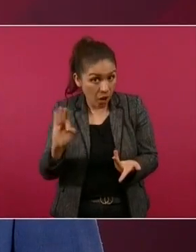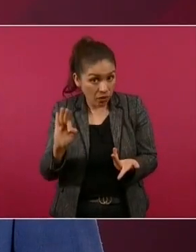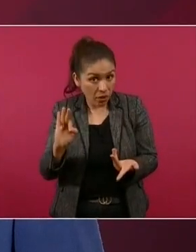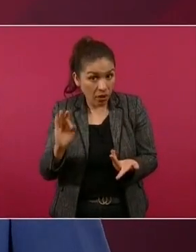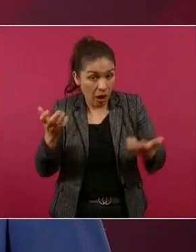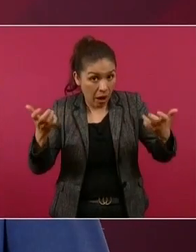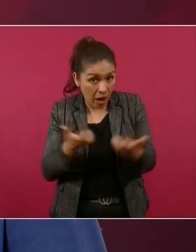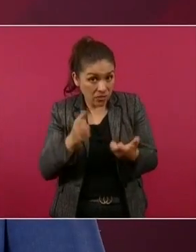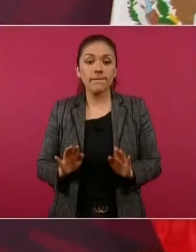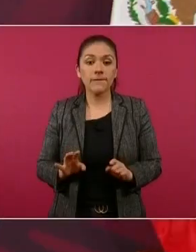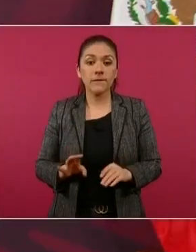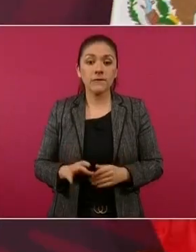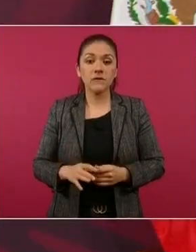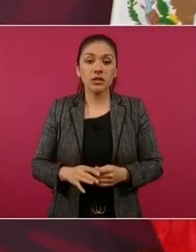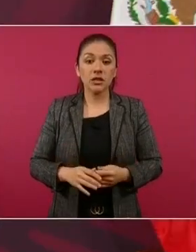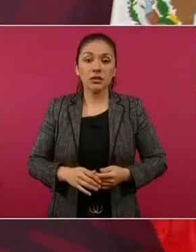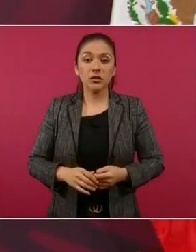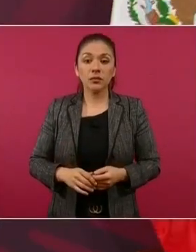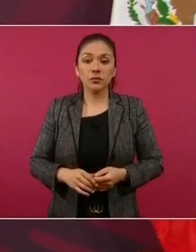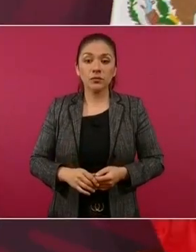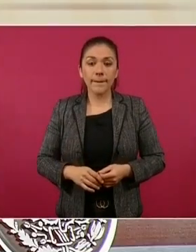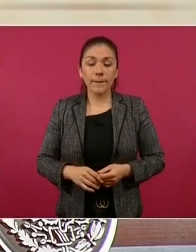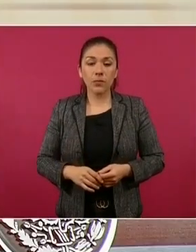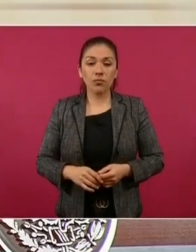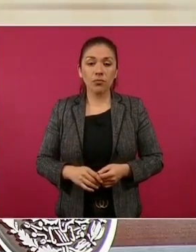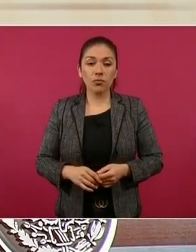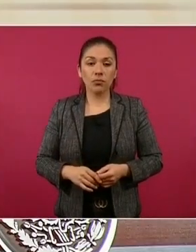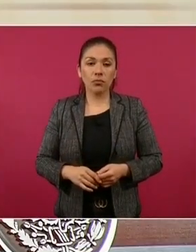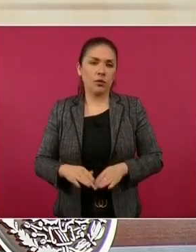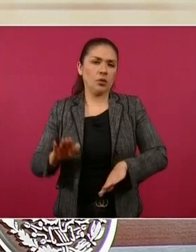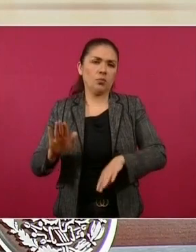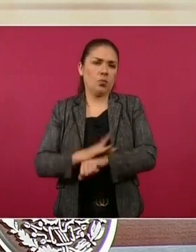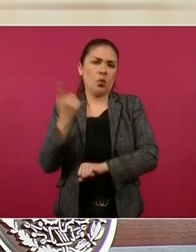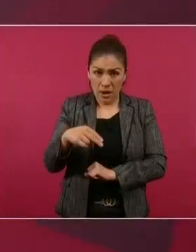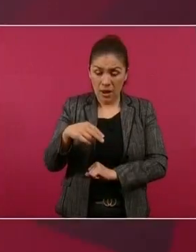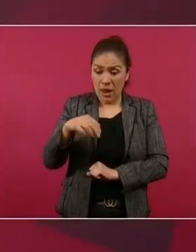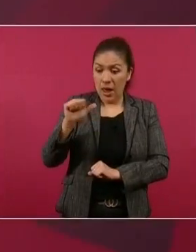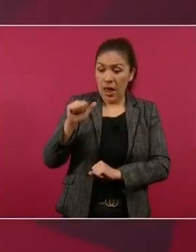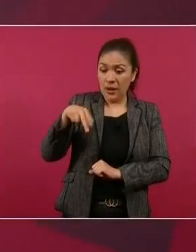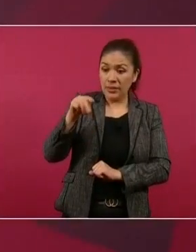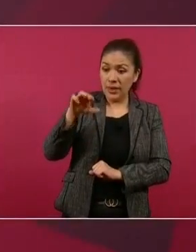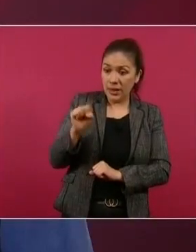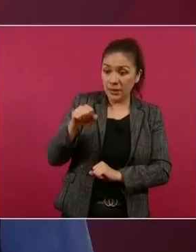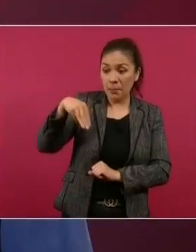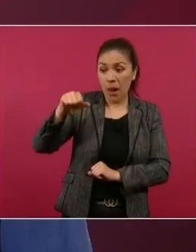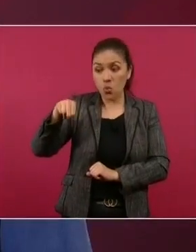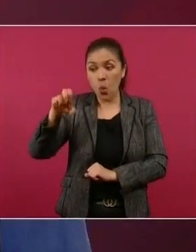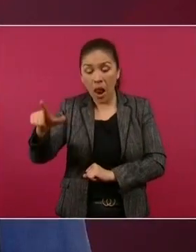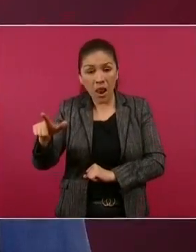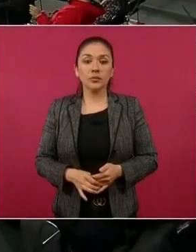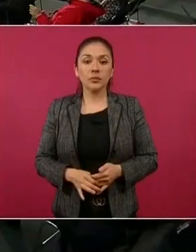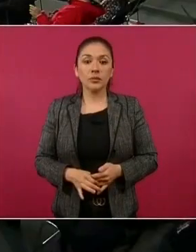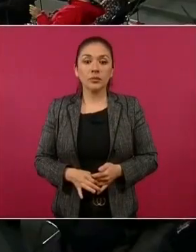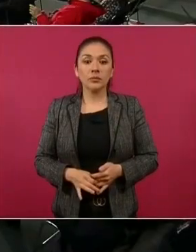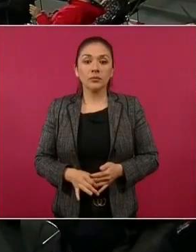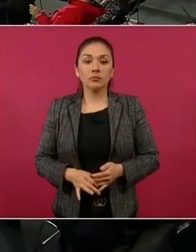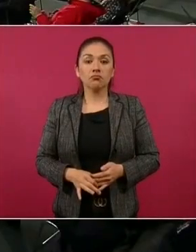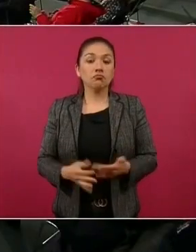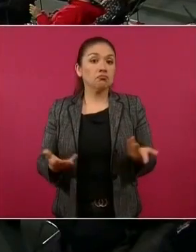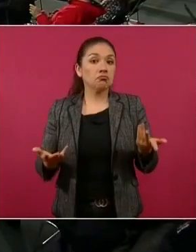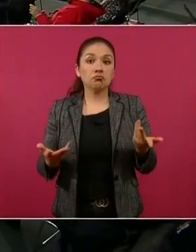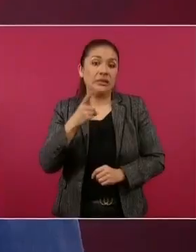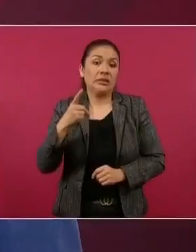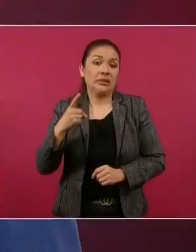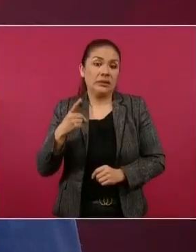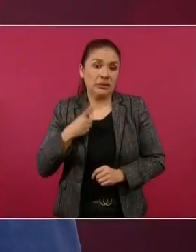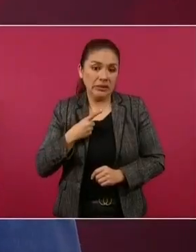hacerlo porque no es Andrés Manuel es el presidente de México y esto tiene